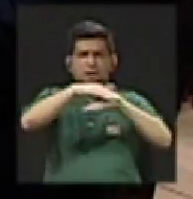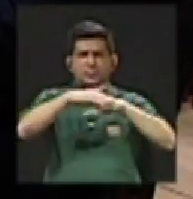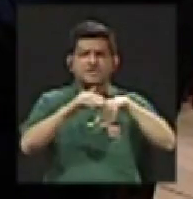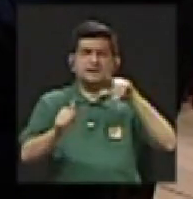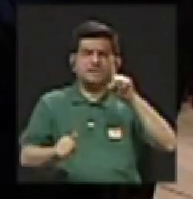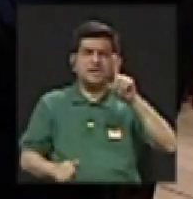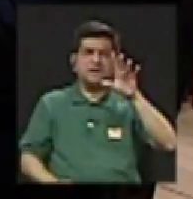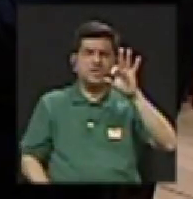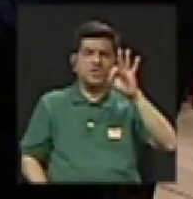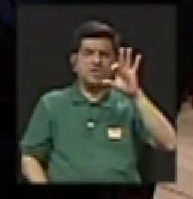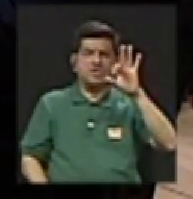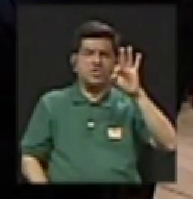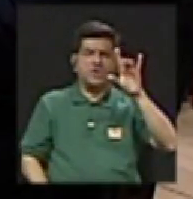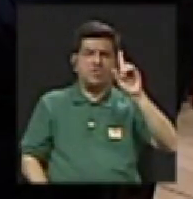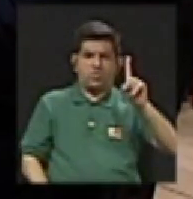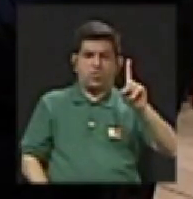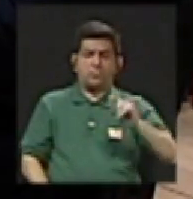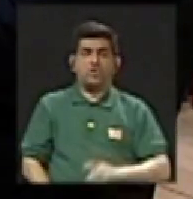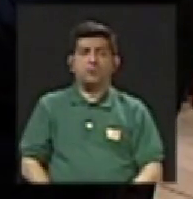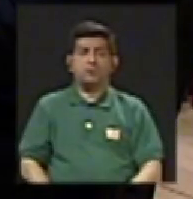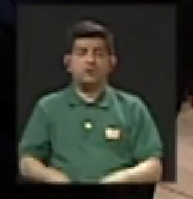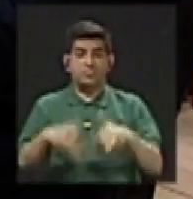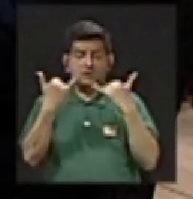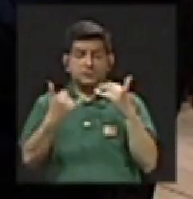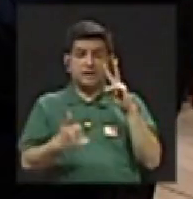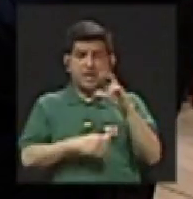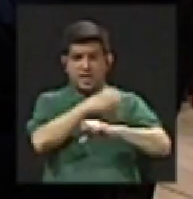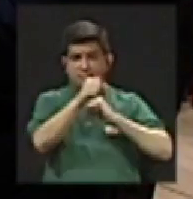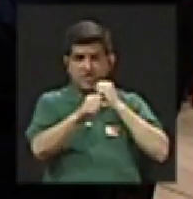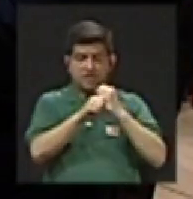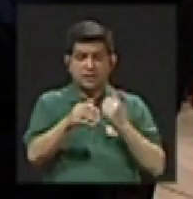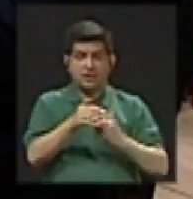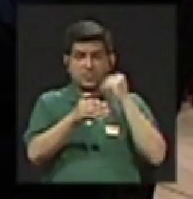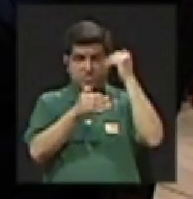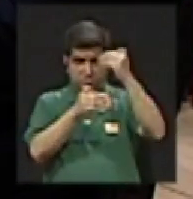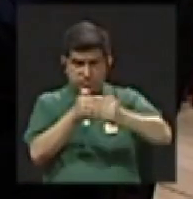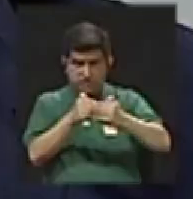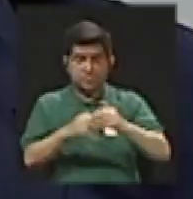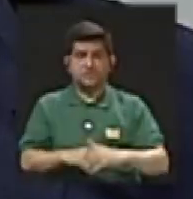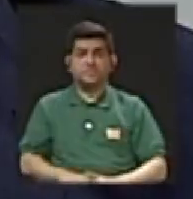1991. Y en esos más de 20 años que han pasado desde